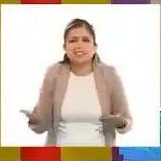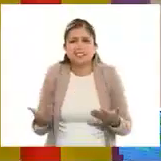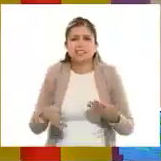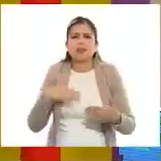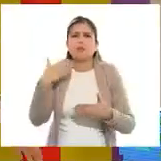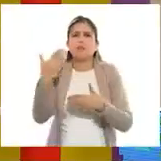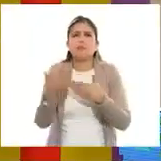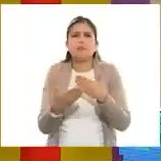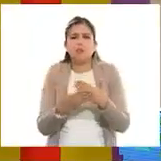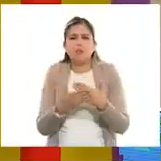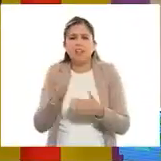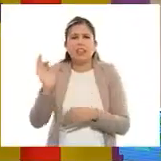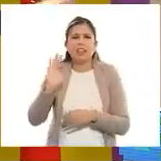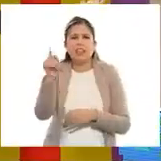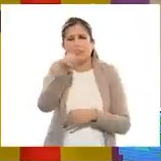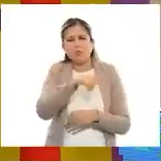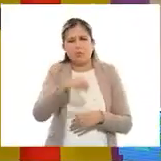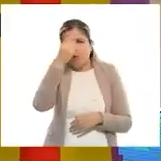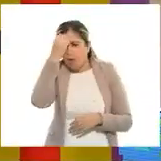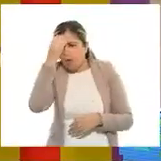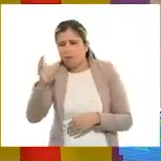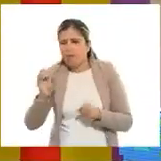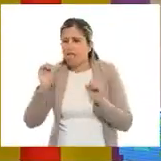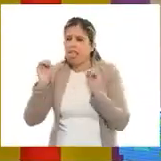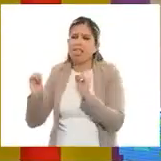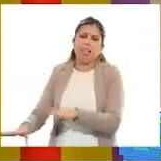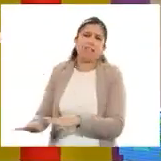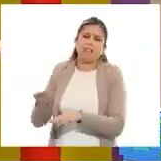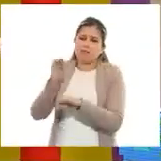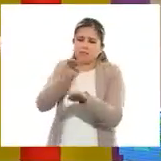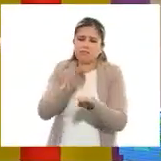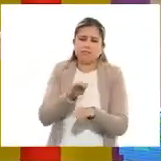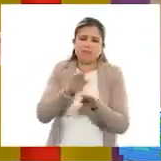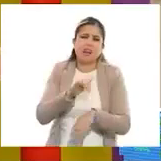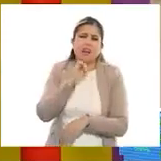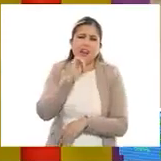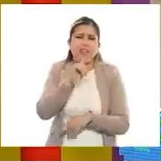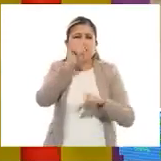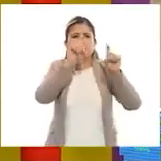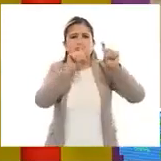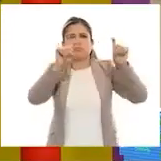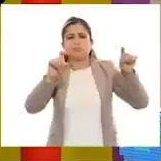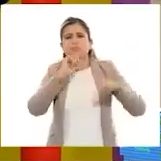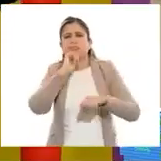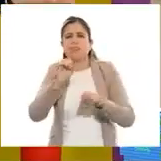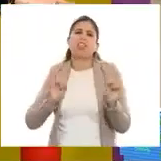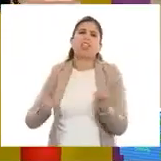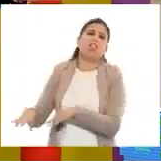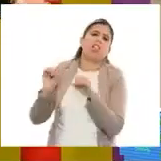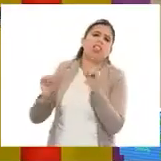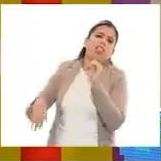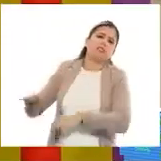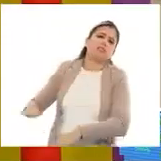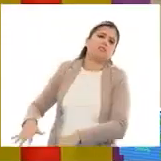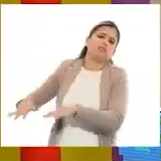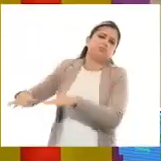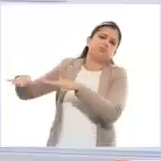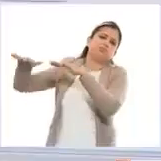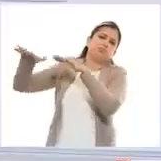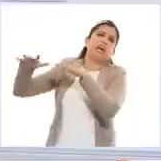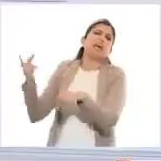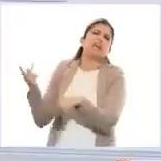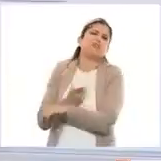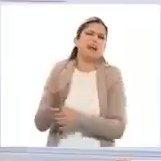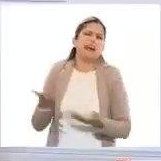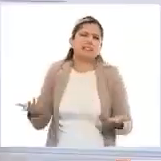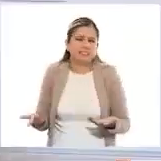nuestra compañera no dobla nada, no recoge nada, no hace nada? ¿Qué puede pasar? ¿Tú qué